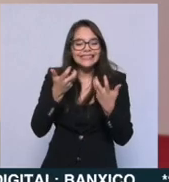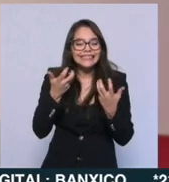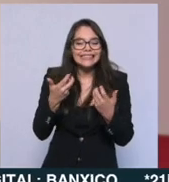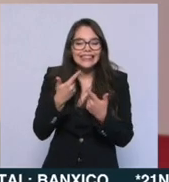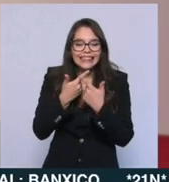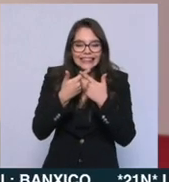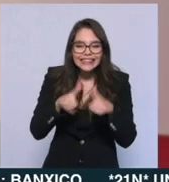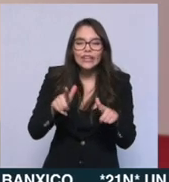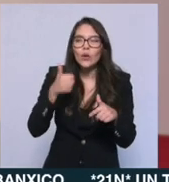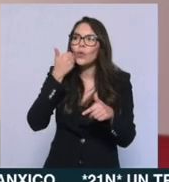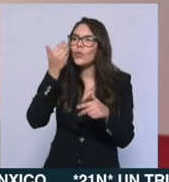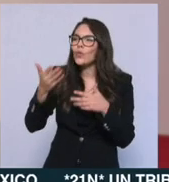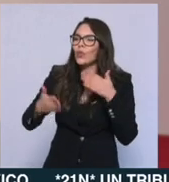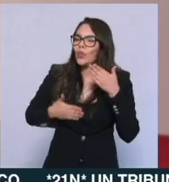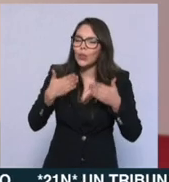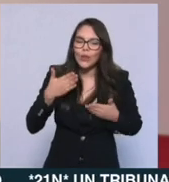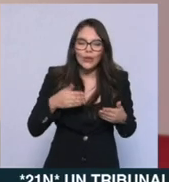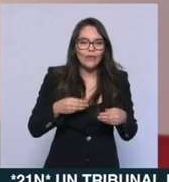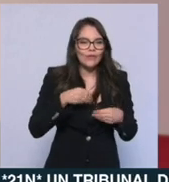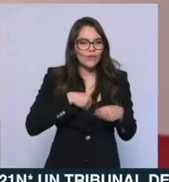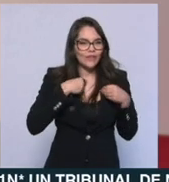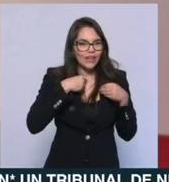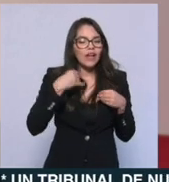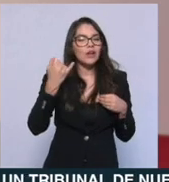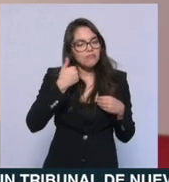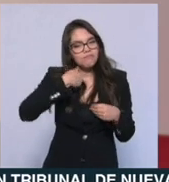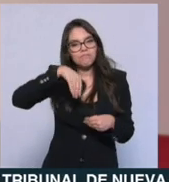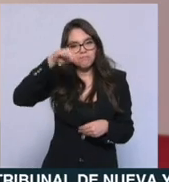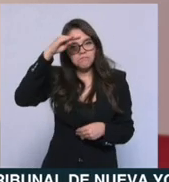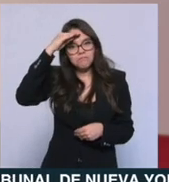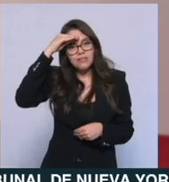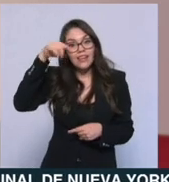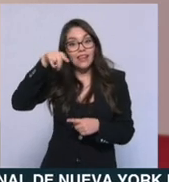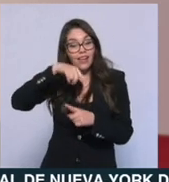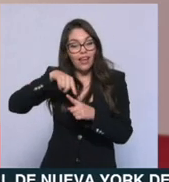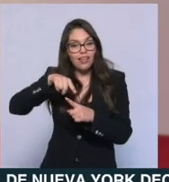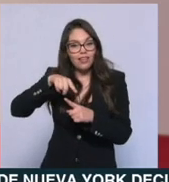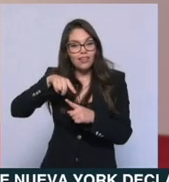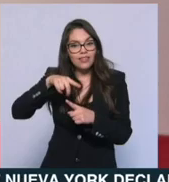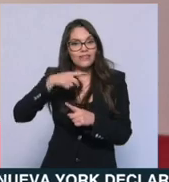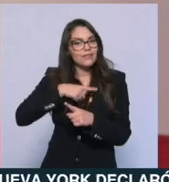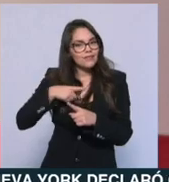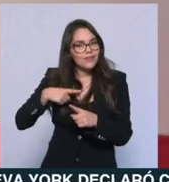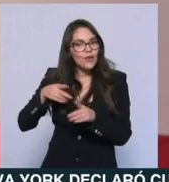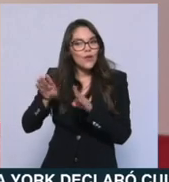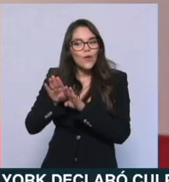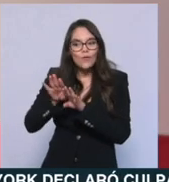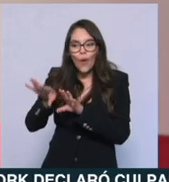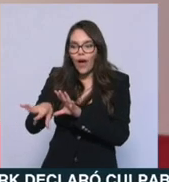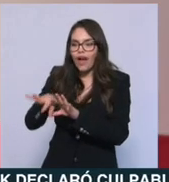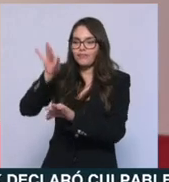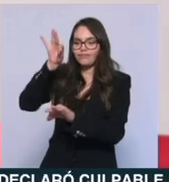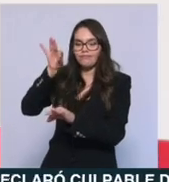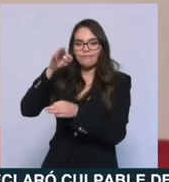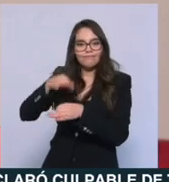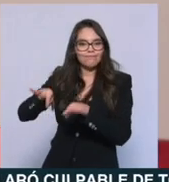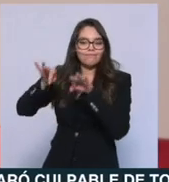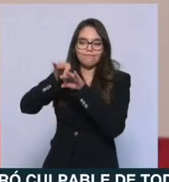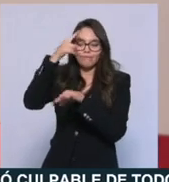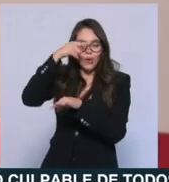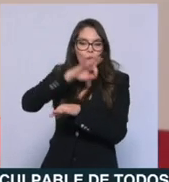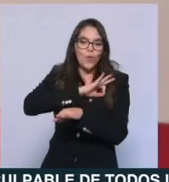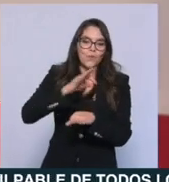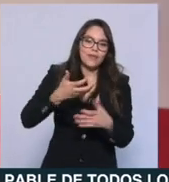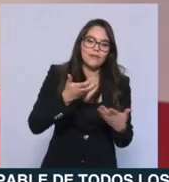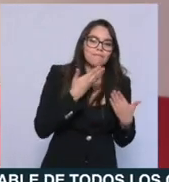disfrutar de la vida. Yo creo que ahí pues tenemos la clave principal para que las relaciones sean buenas. Podríamos decir